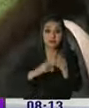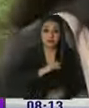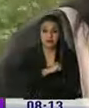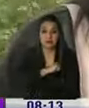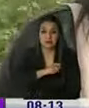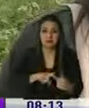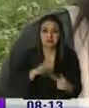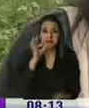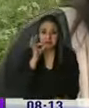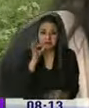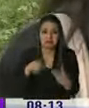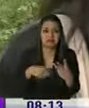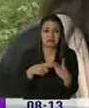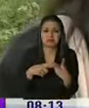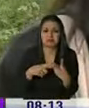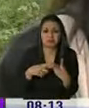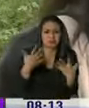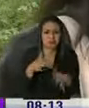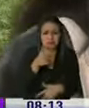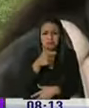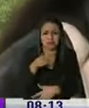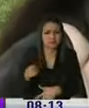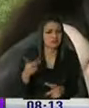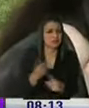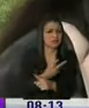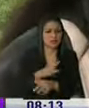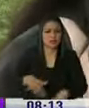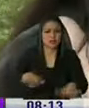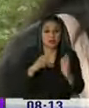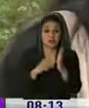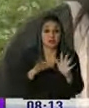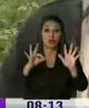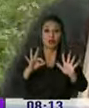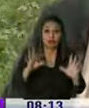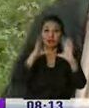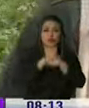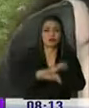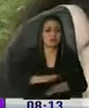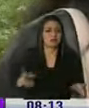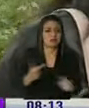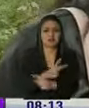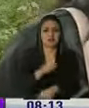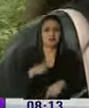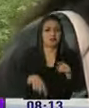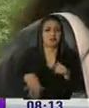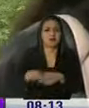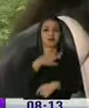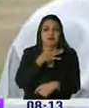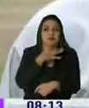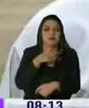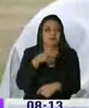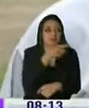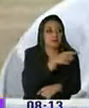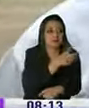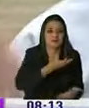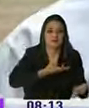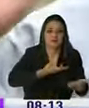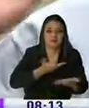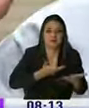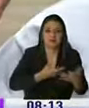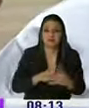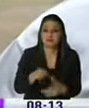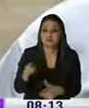pandilleros, fumones, y aquí especialmente es bien peligroso venir de 8 a 7 de la noche, ya tenemos miedo venir acá a la tienda. Sí, son gente